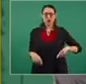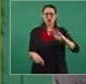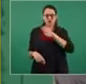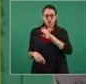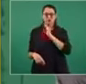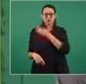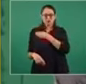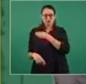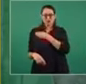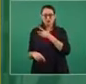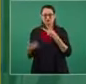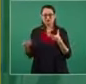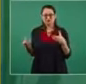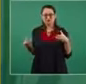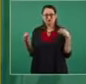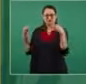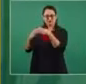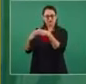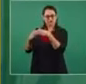la cúpula